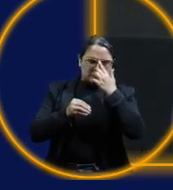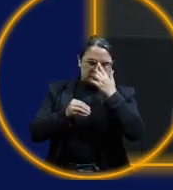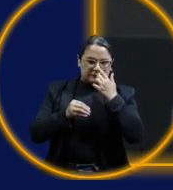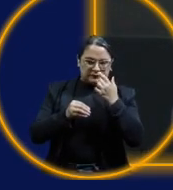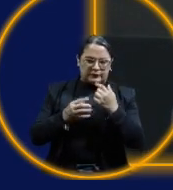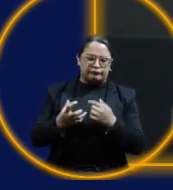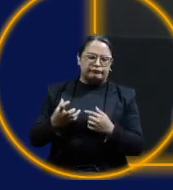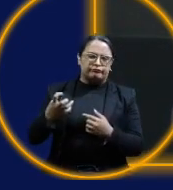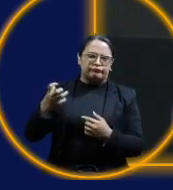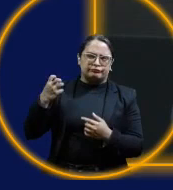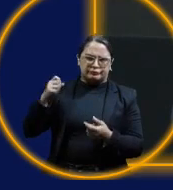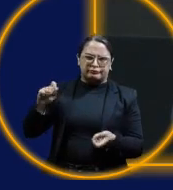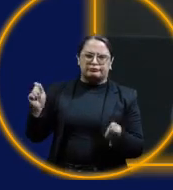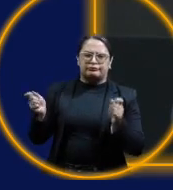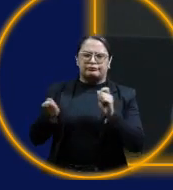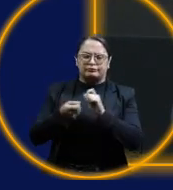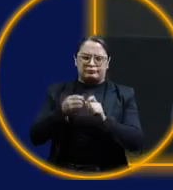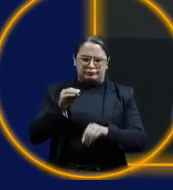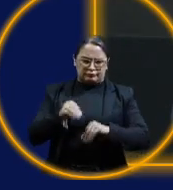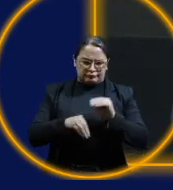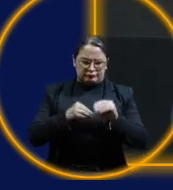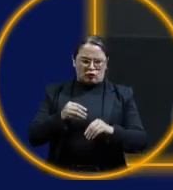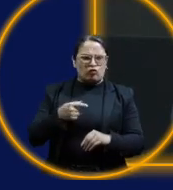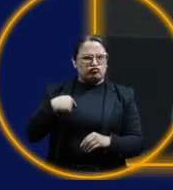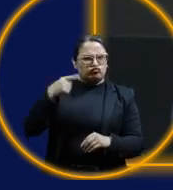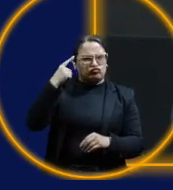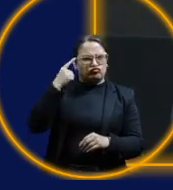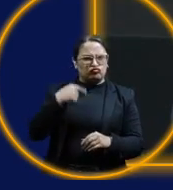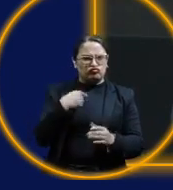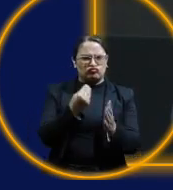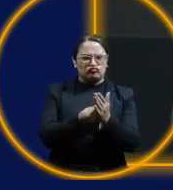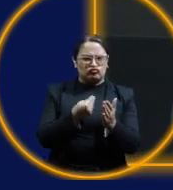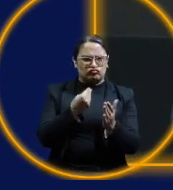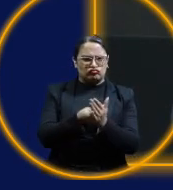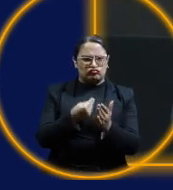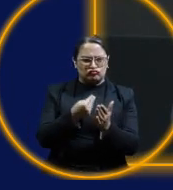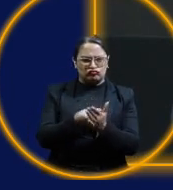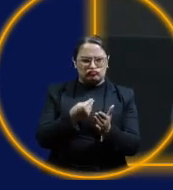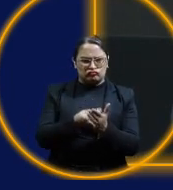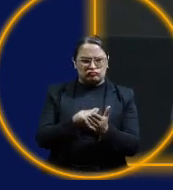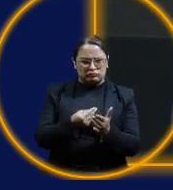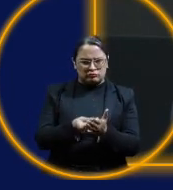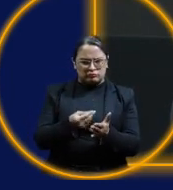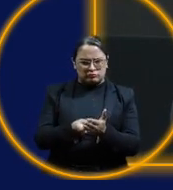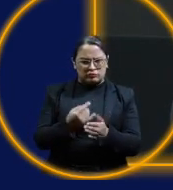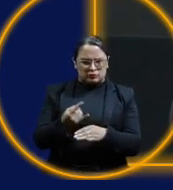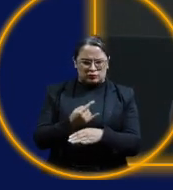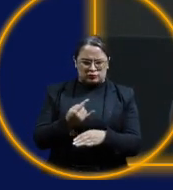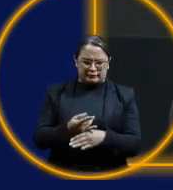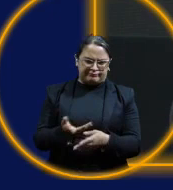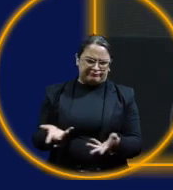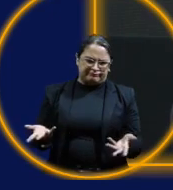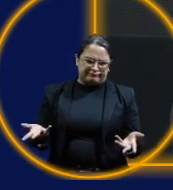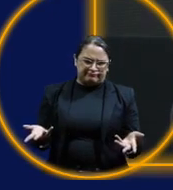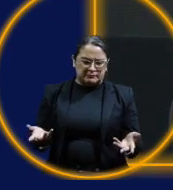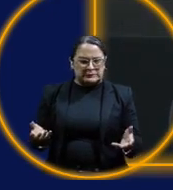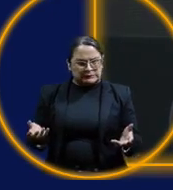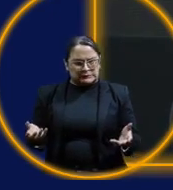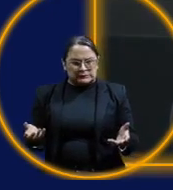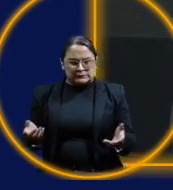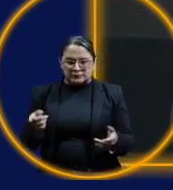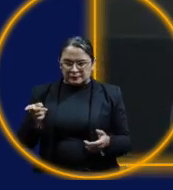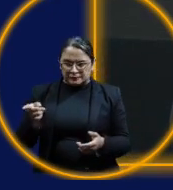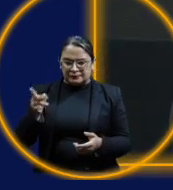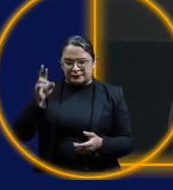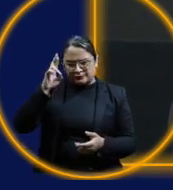canción vieja y escribiendo encima de eso y di sí yo pago de eso yo le pago al público publicador para poder utilizar eso tiene sentido sí como tú